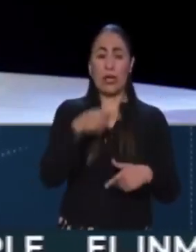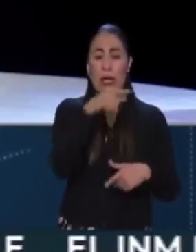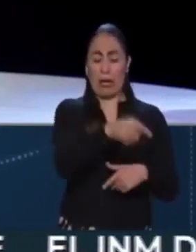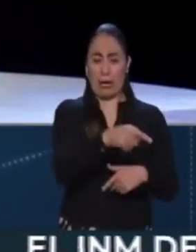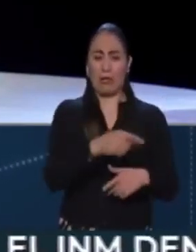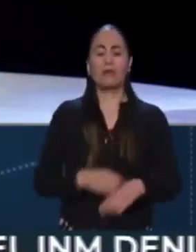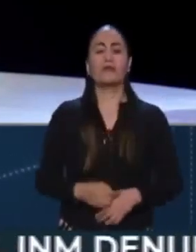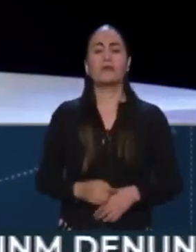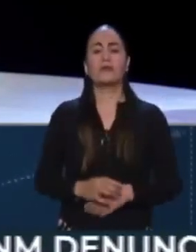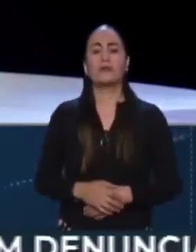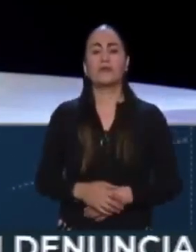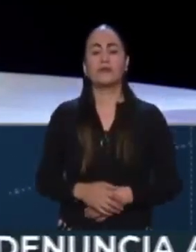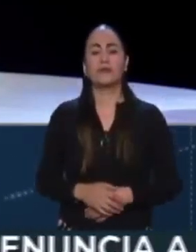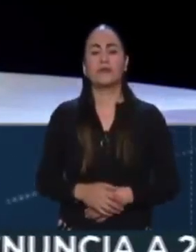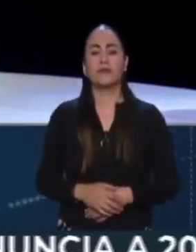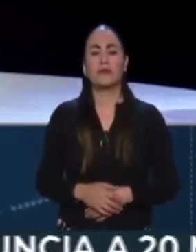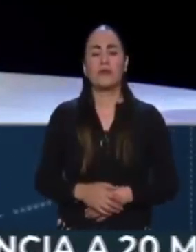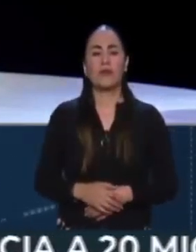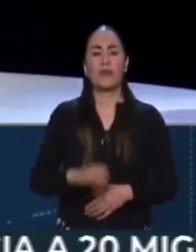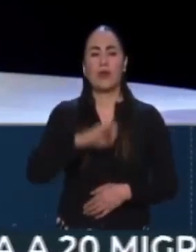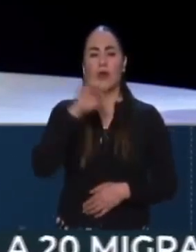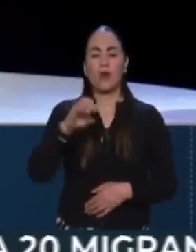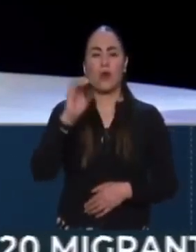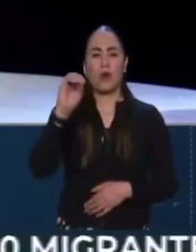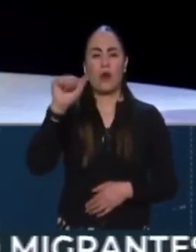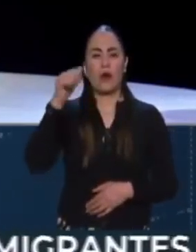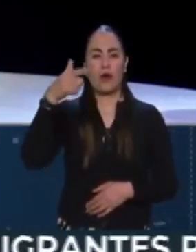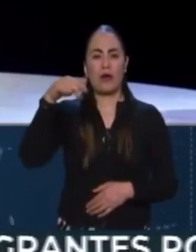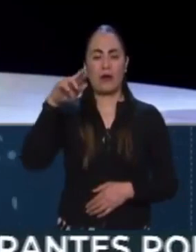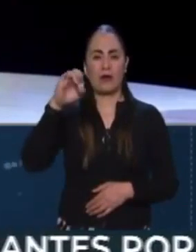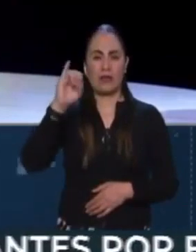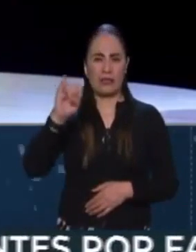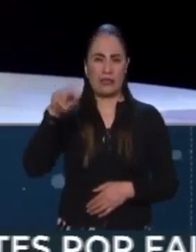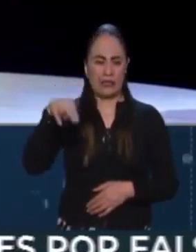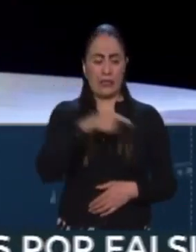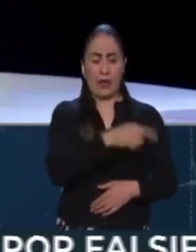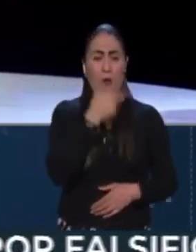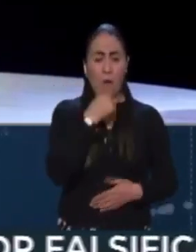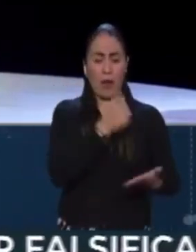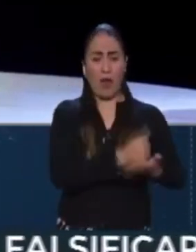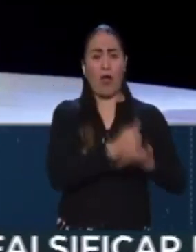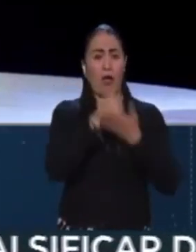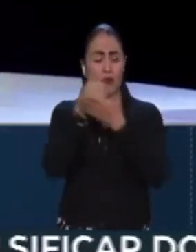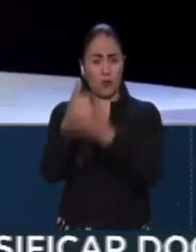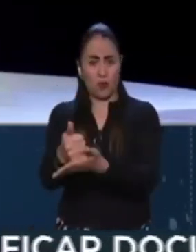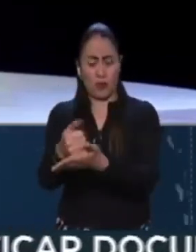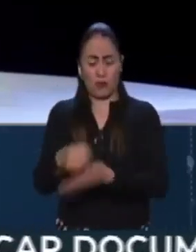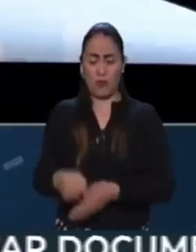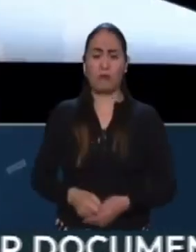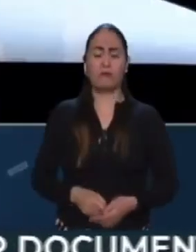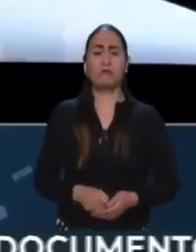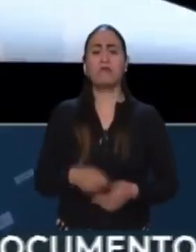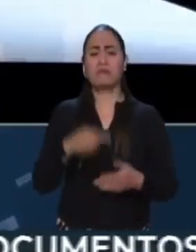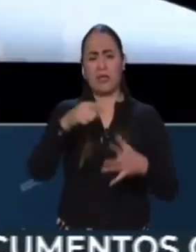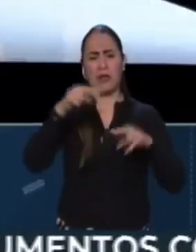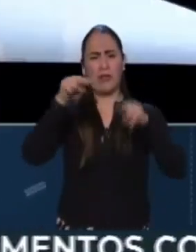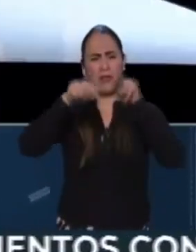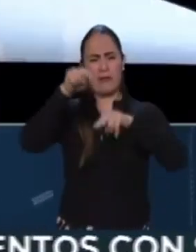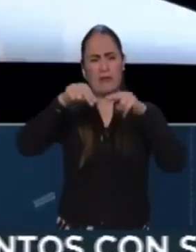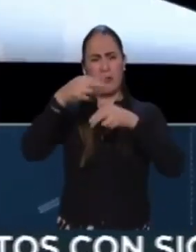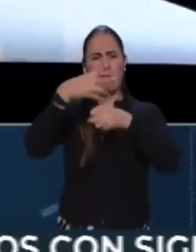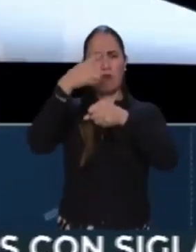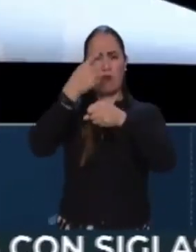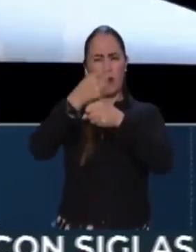portafolios a Joaquín Hernández Galicia, era uno de sus ayudantes, digamos en la categoría, en la estructura, era el